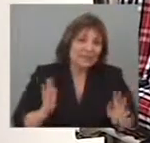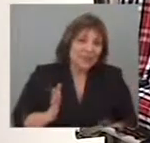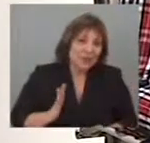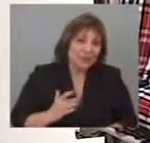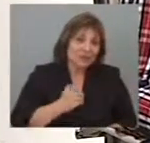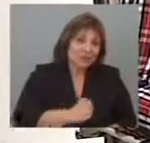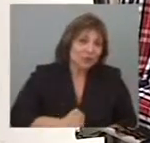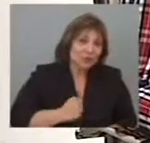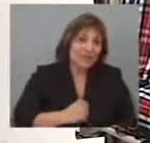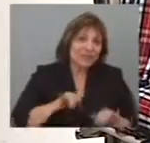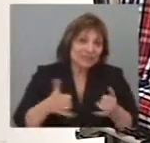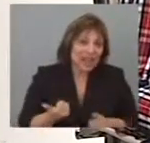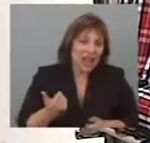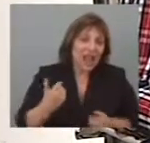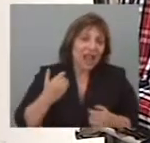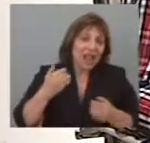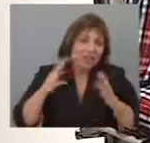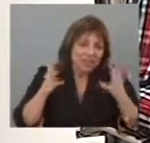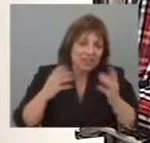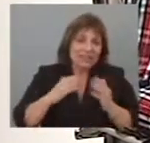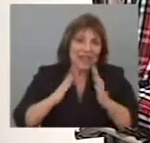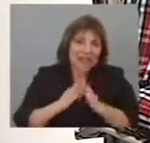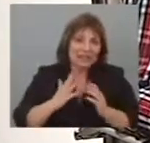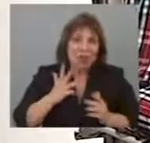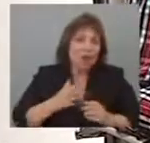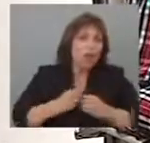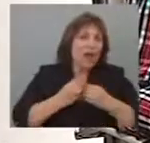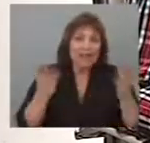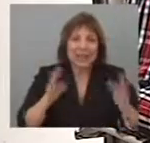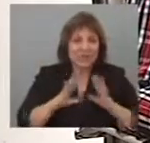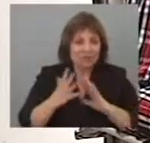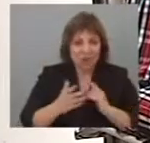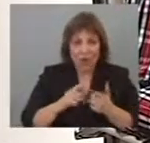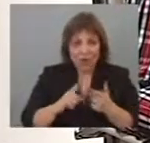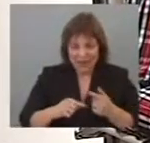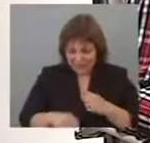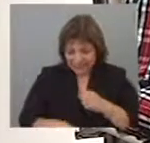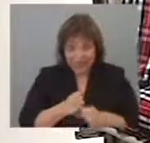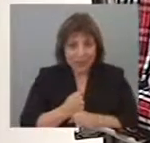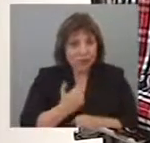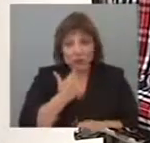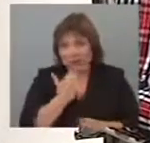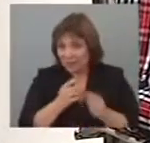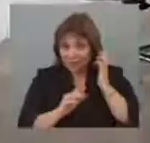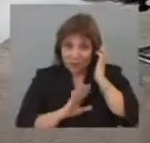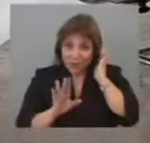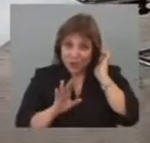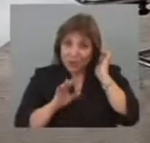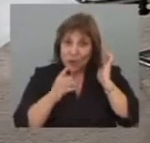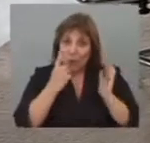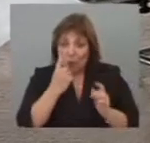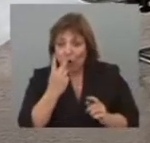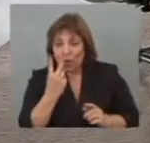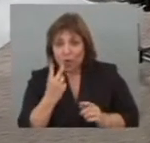mujeres han sufrido violencia doméstica de cualquier forma en este país durante este año? No sabemos. ¿Cuántas están uno o